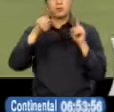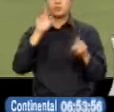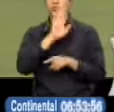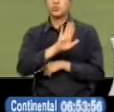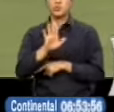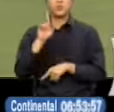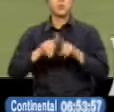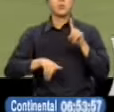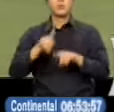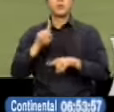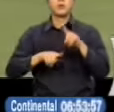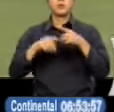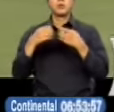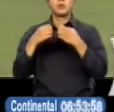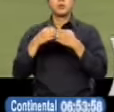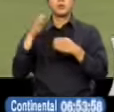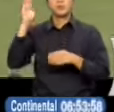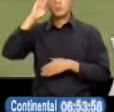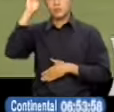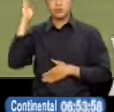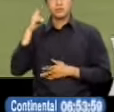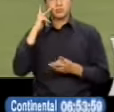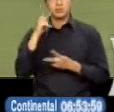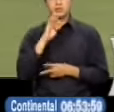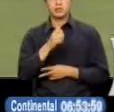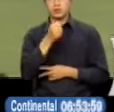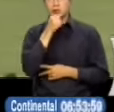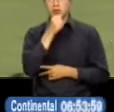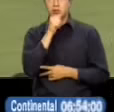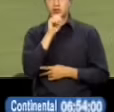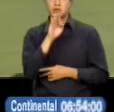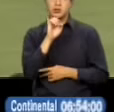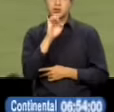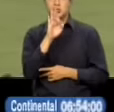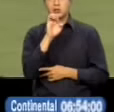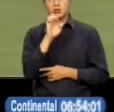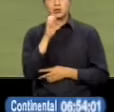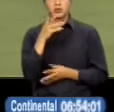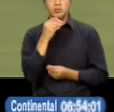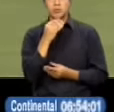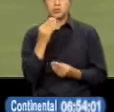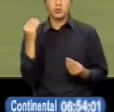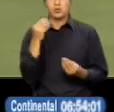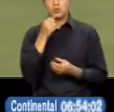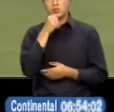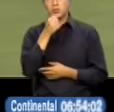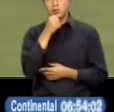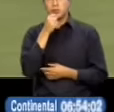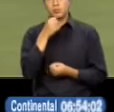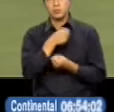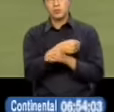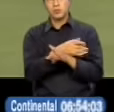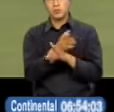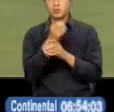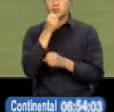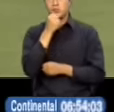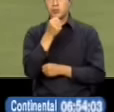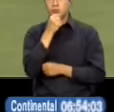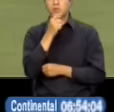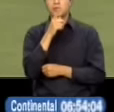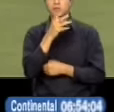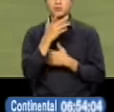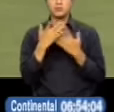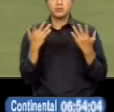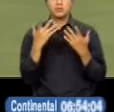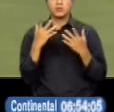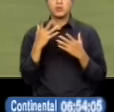de la selección de brasil vamos a escuchar a tite que tuvo una amplia intervención ayer en la rueda de prensa que organizaron